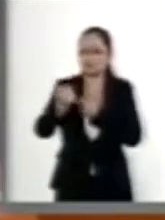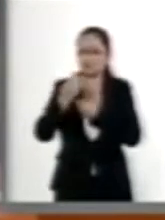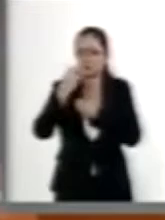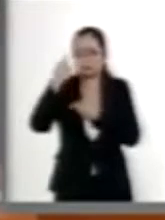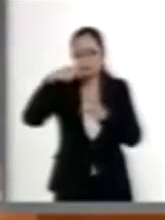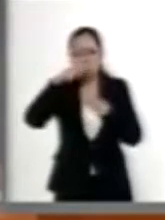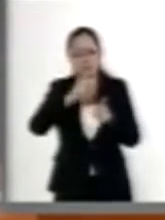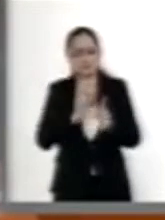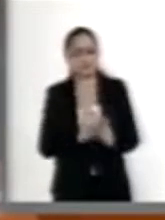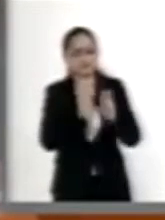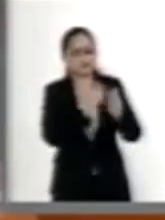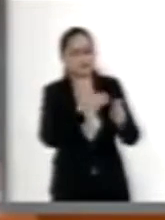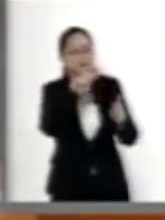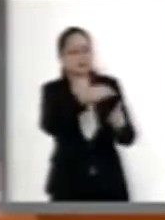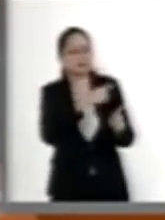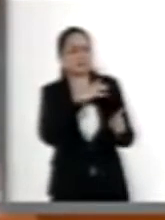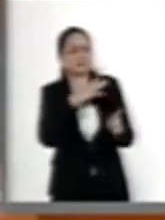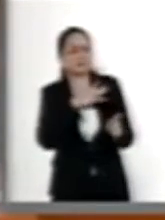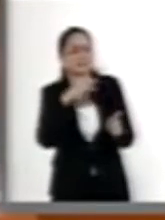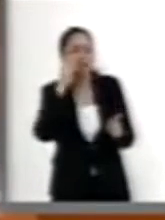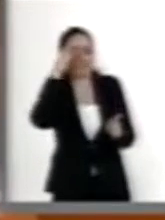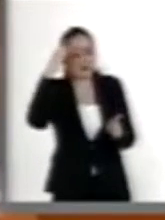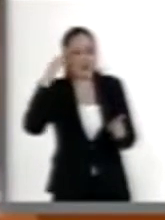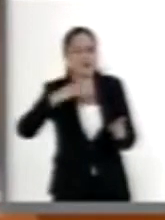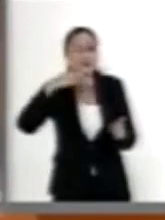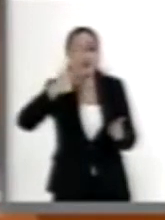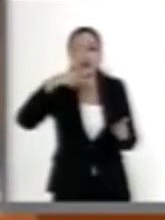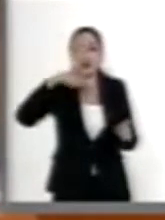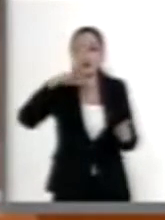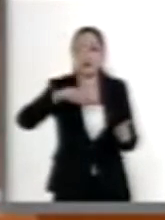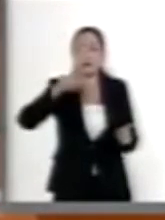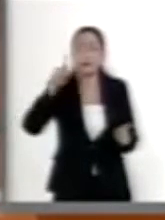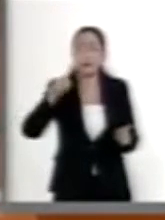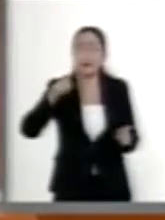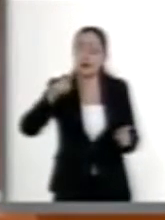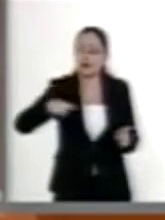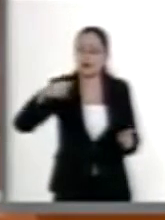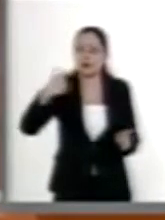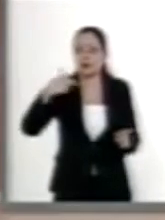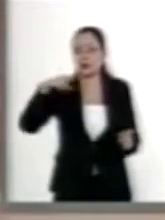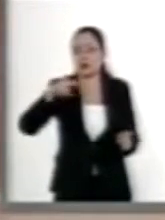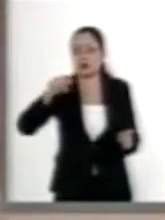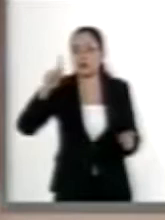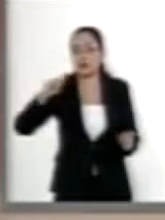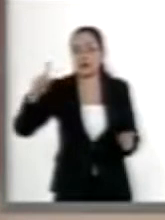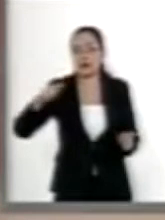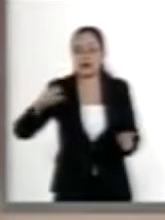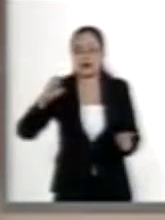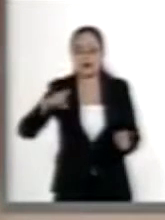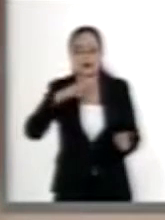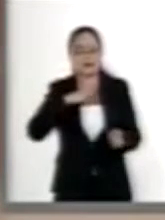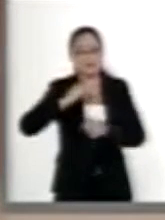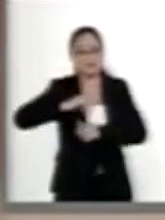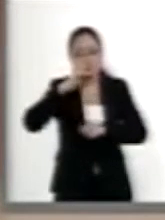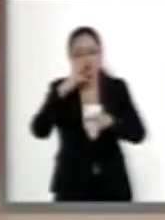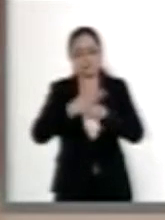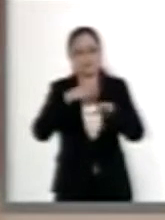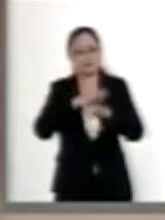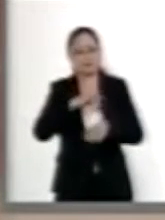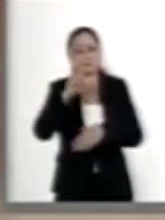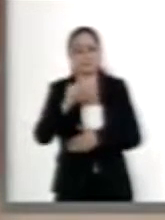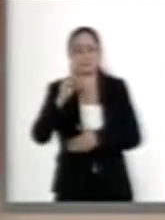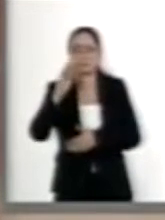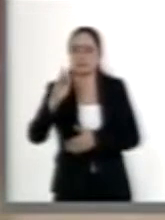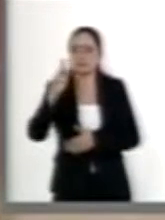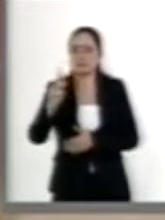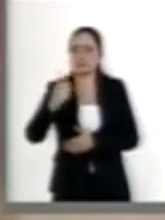el nombramiento de la maestra Gómez González como titular de la Secretaría de la Función Pública. Refrendemos